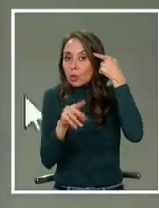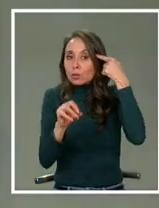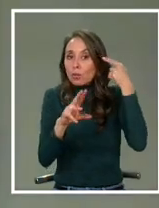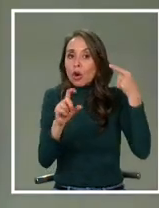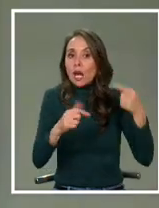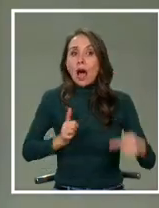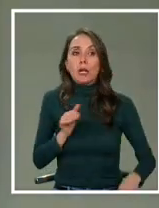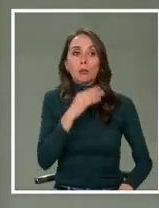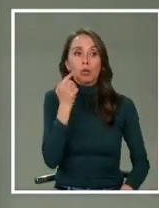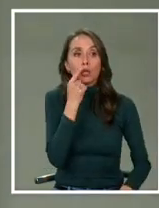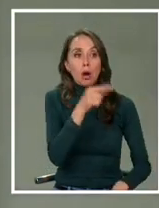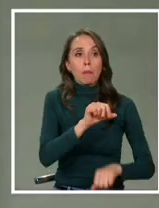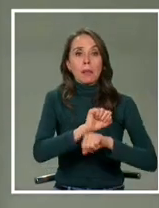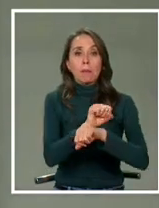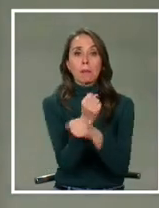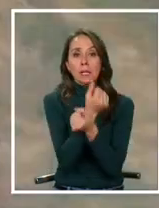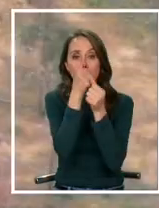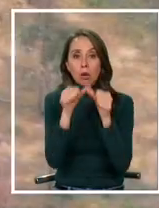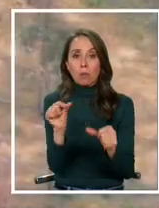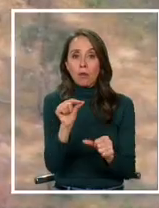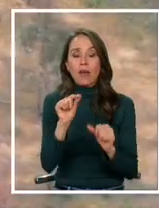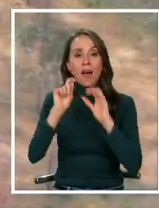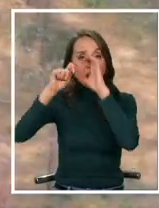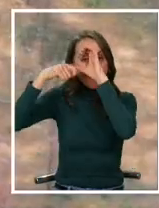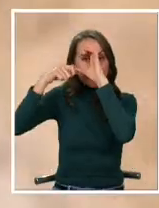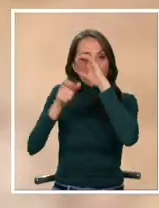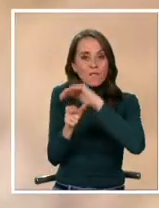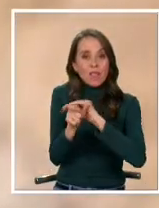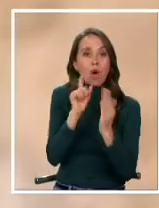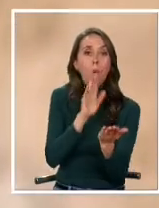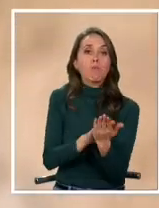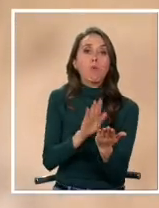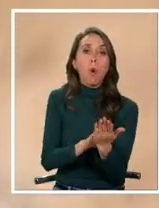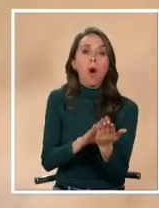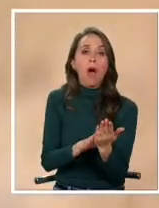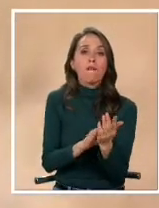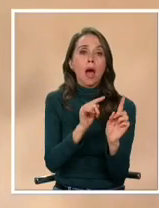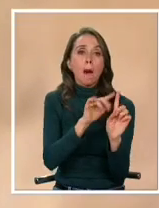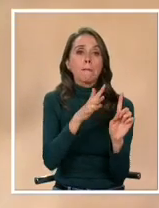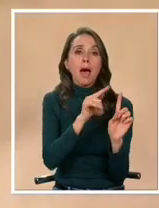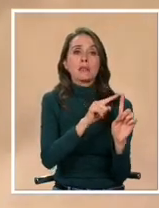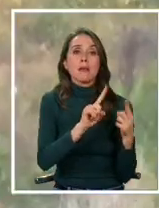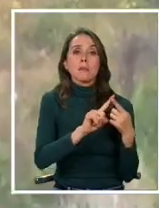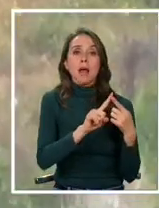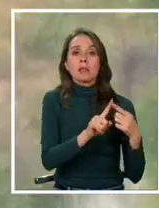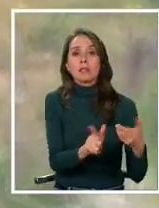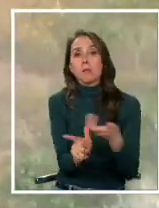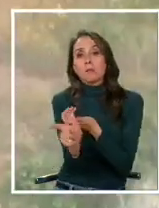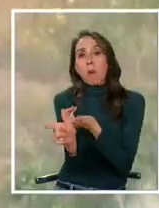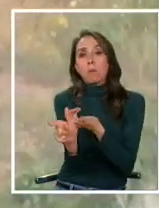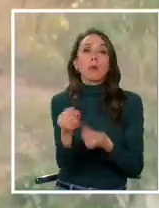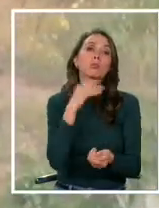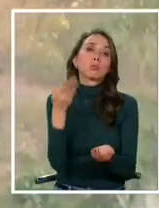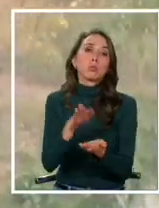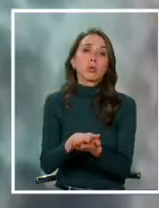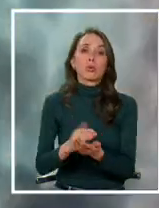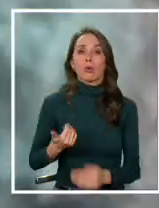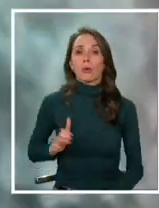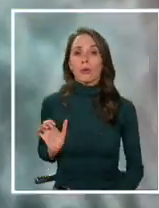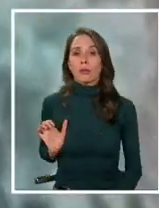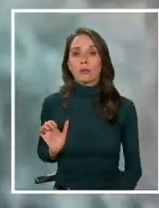liwen quedó en prisión preventiva Y estos videos serán ocupados para probar su presunta participación en la muerte del